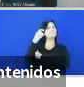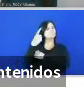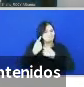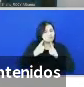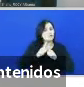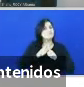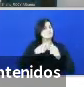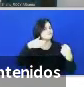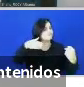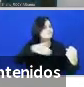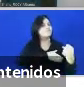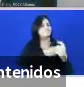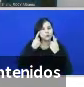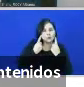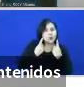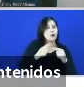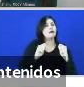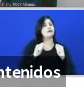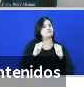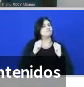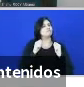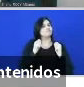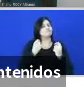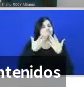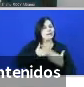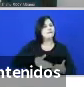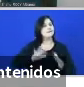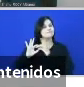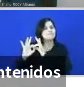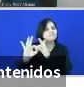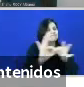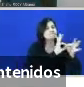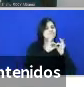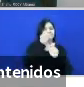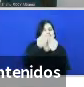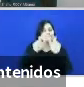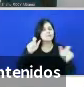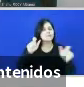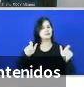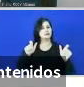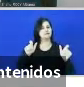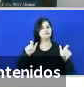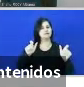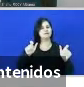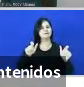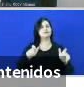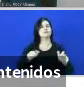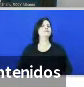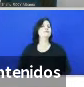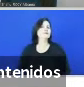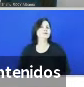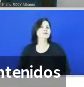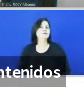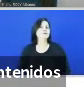del encuentro y del encuentro con los hitos, con los hitos, con los logros, con las concreciones. Y